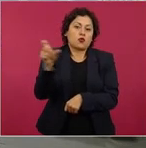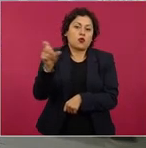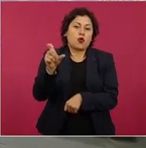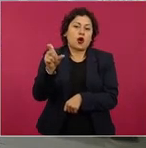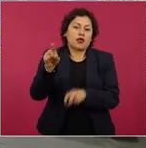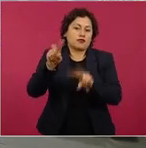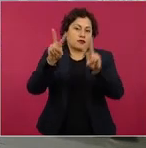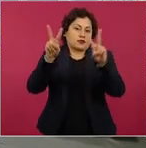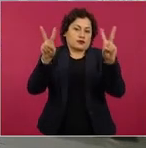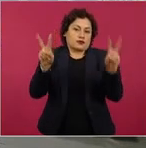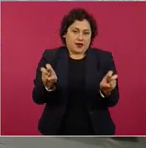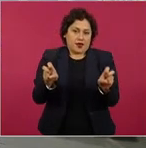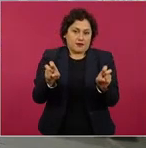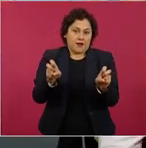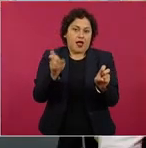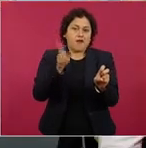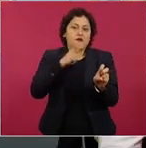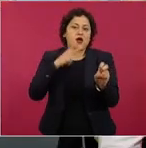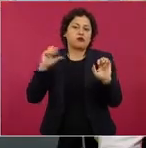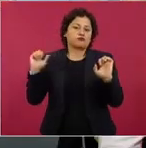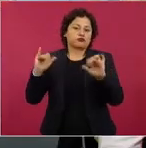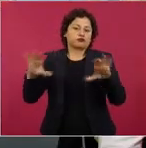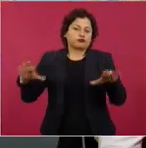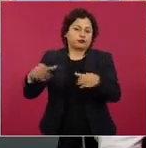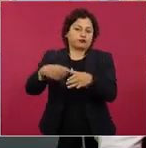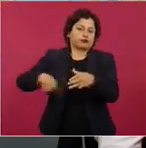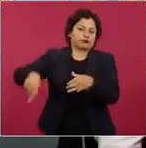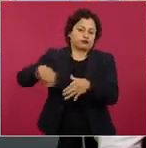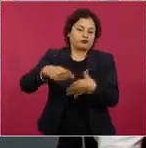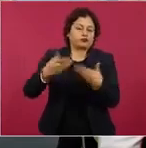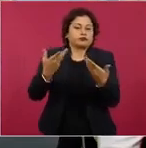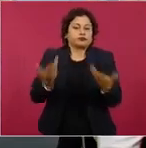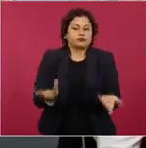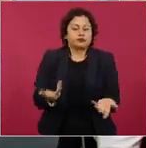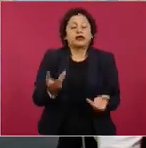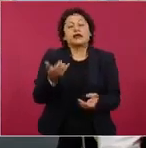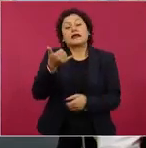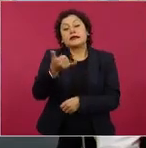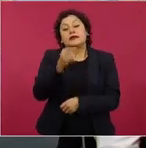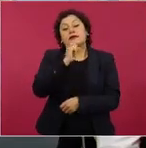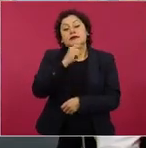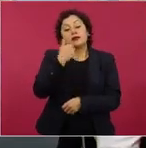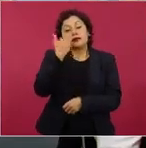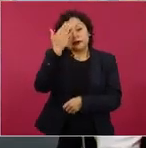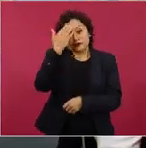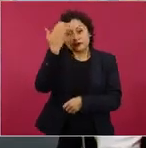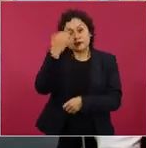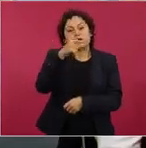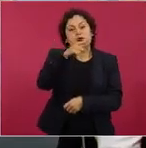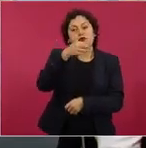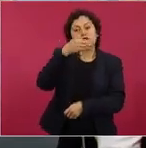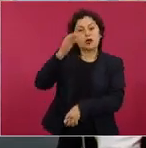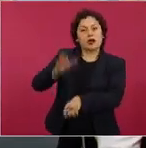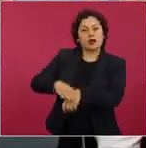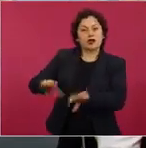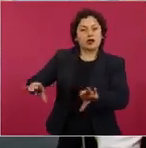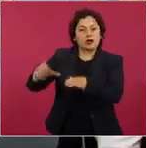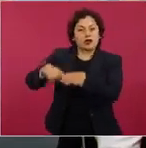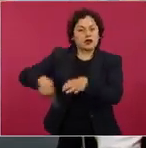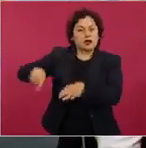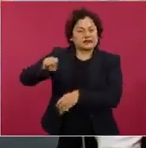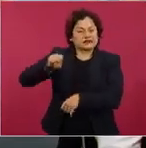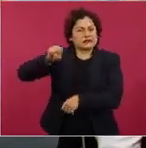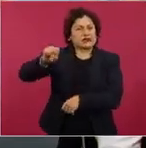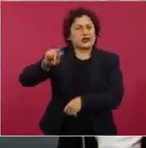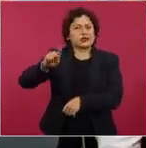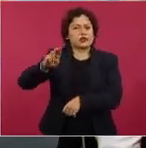petrolero, presidente? Y si le hace un llamado pues, a esta dirigencia de los petroleros, que es uno de los sindicatos